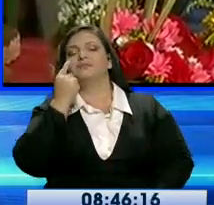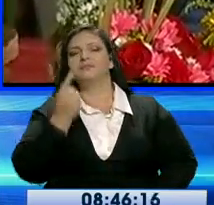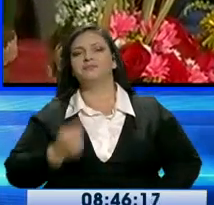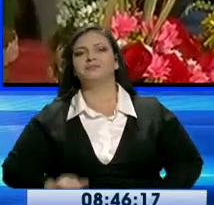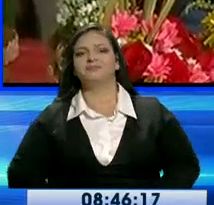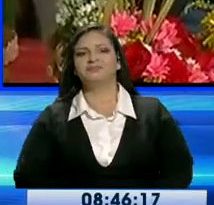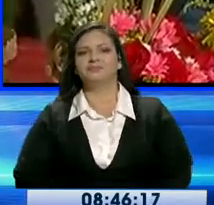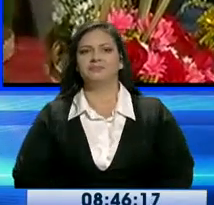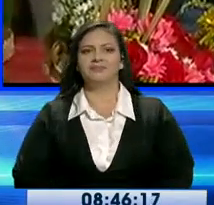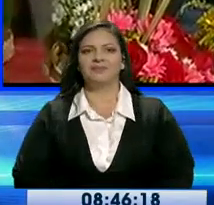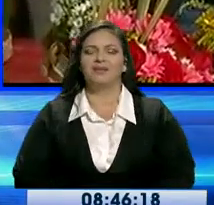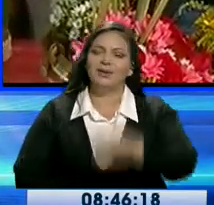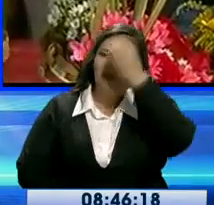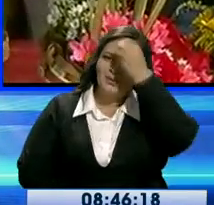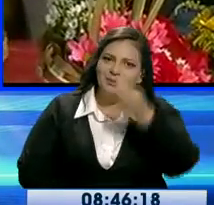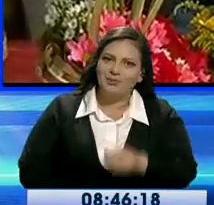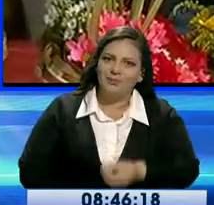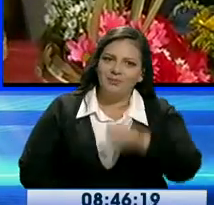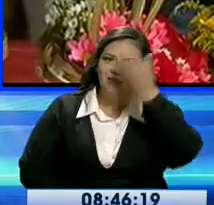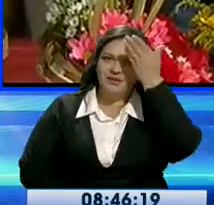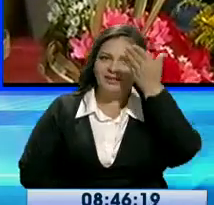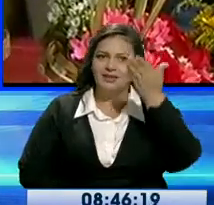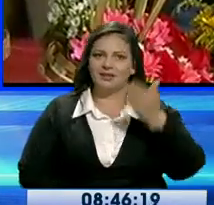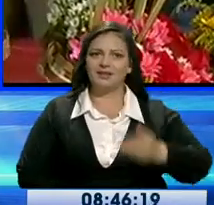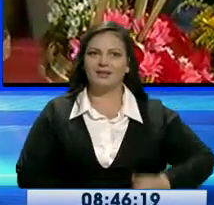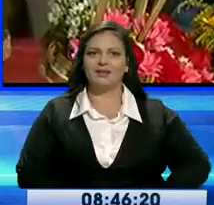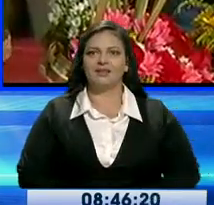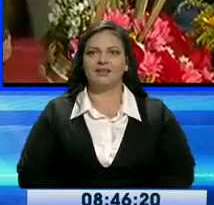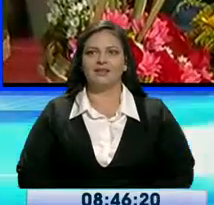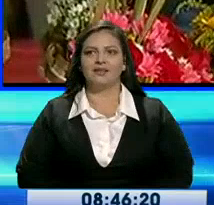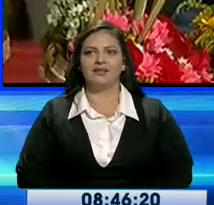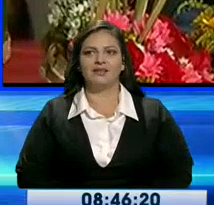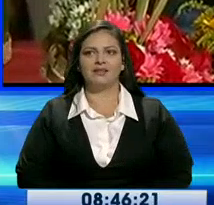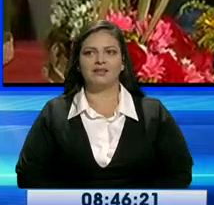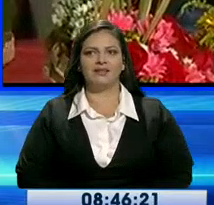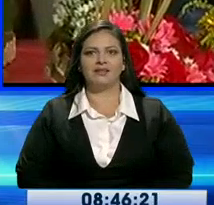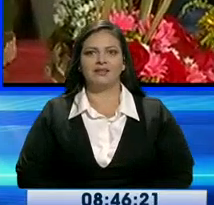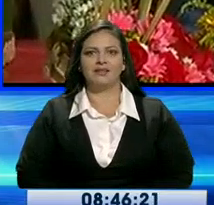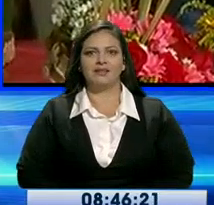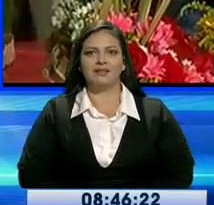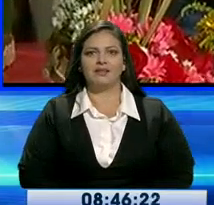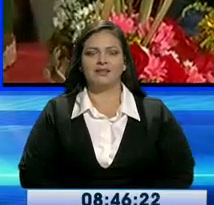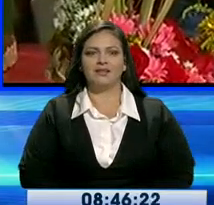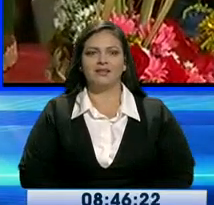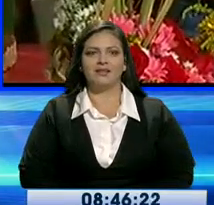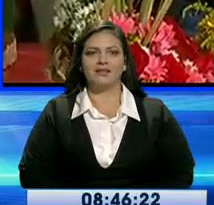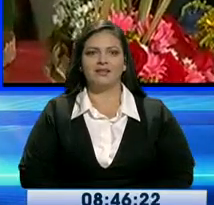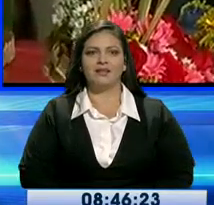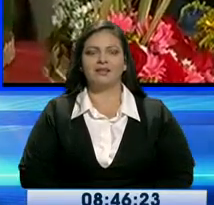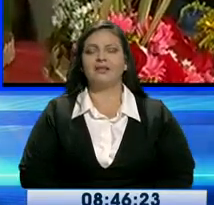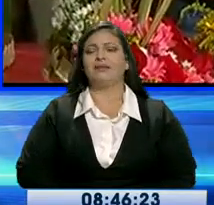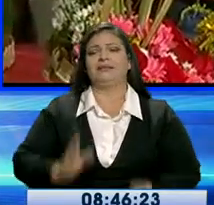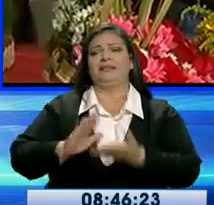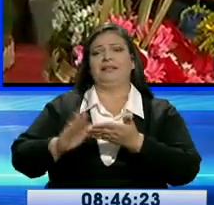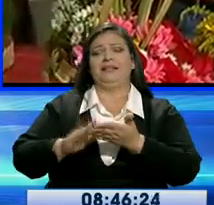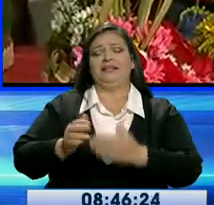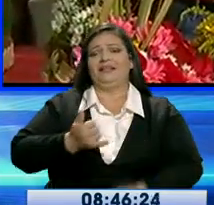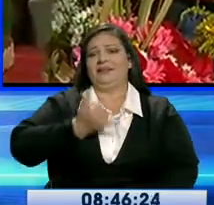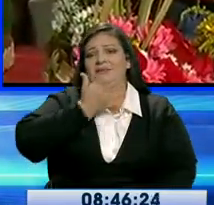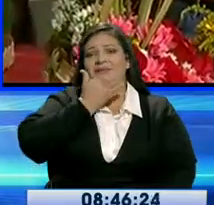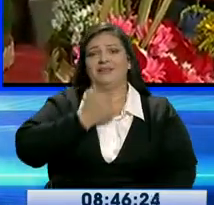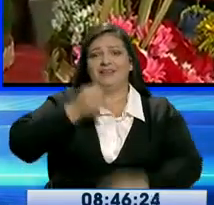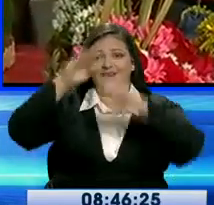Muy buenos días, estimada Roselena y amigos. Efectivamente, en esta Adriana. Listo,